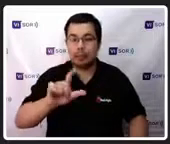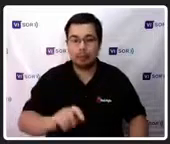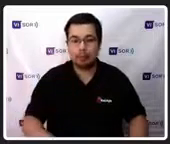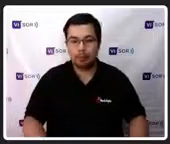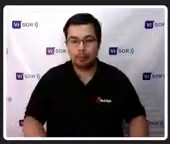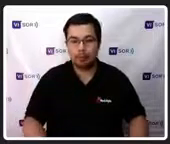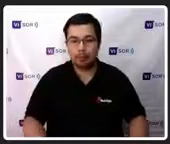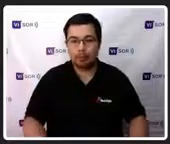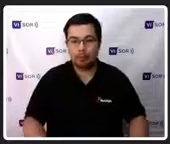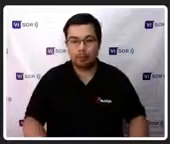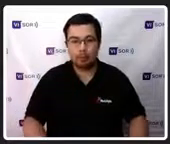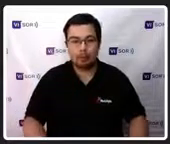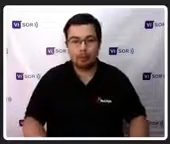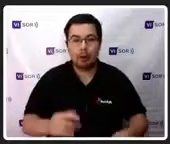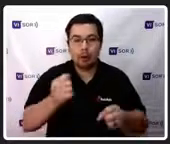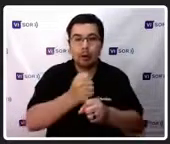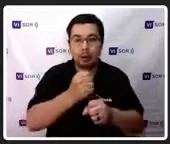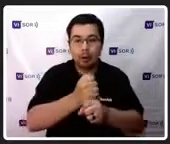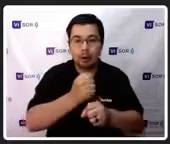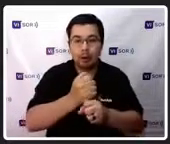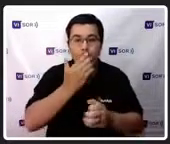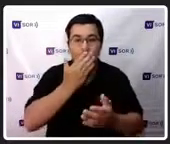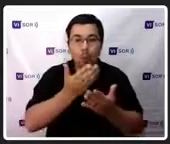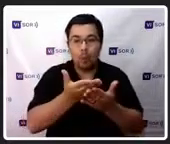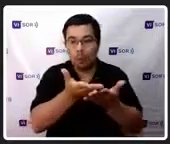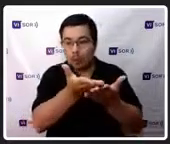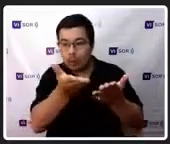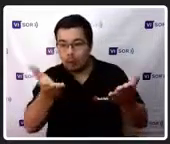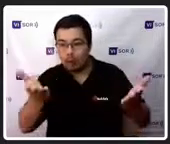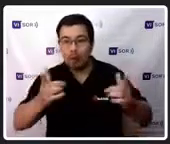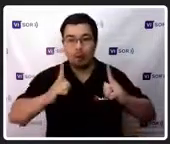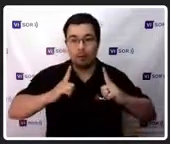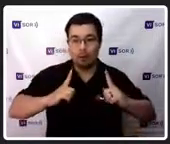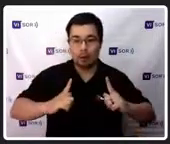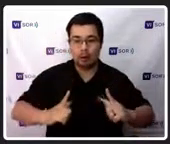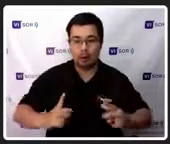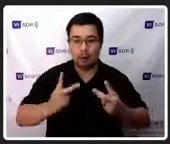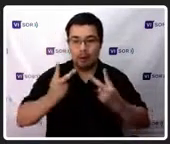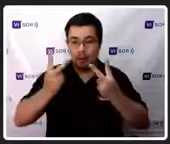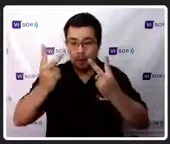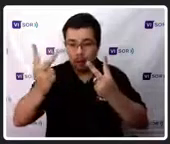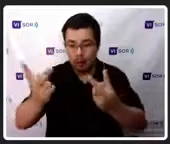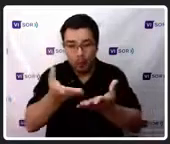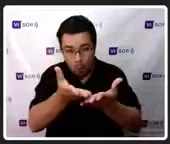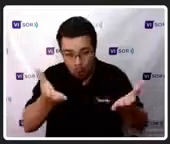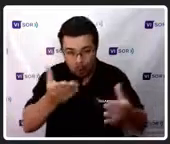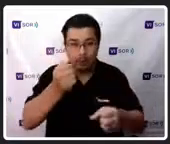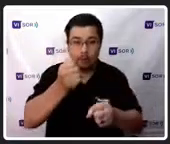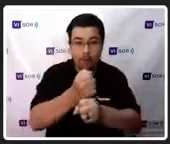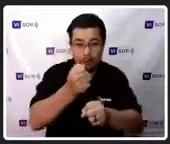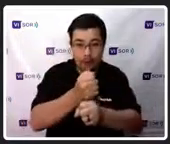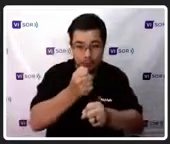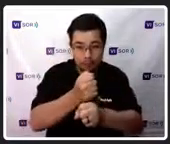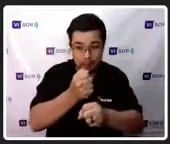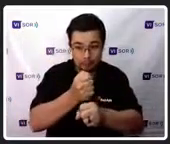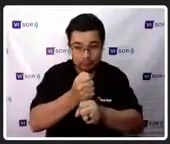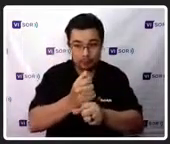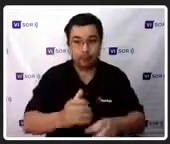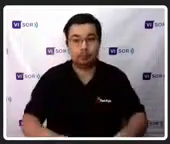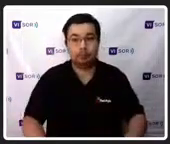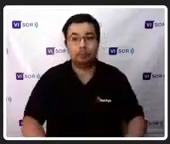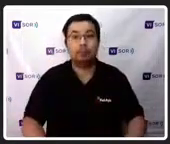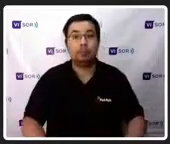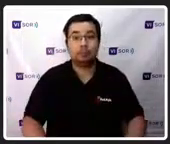cierto?, sus turistas, sus pasajeros van a estar o vacacionando o pasándola bien, ustedes van a estar prestando los